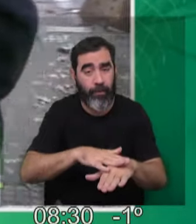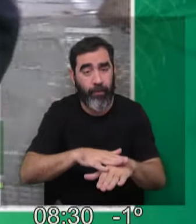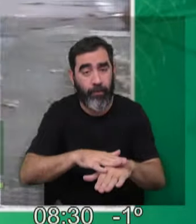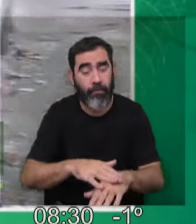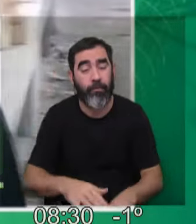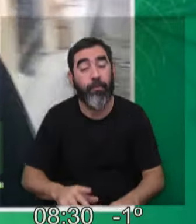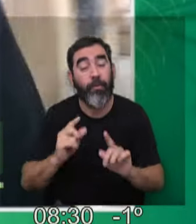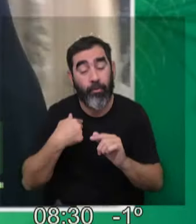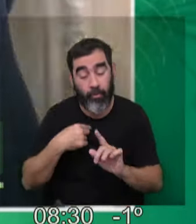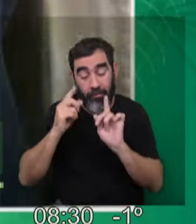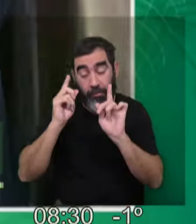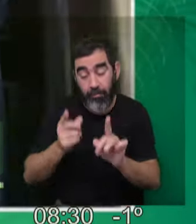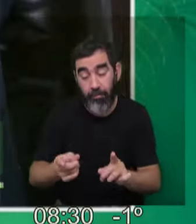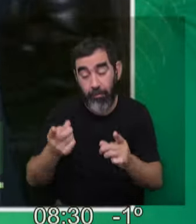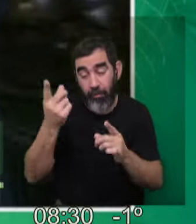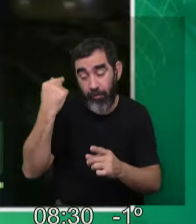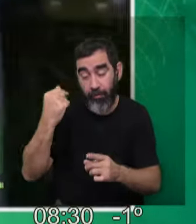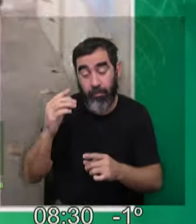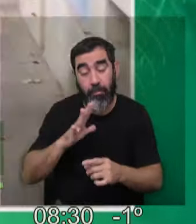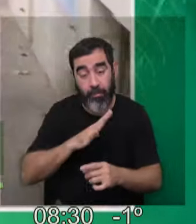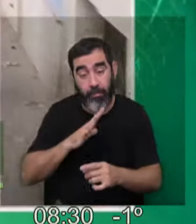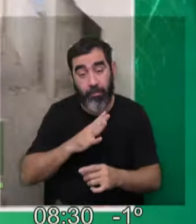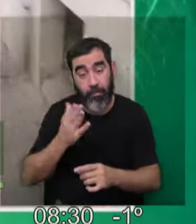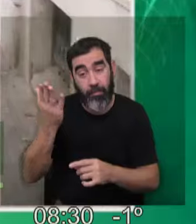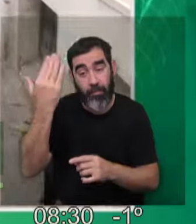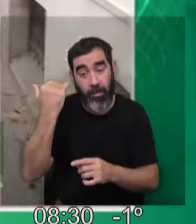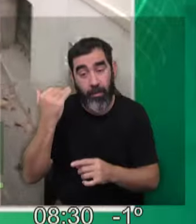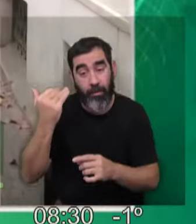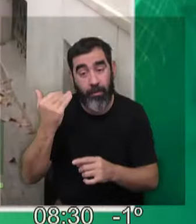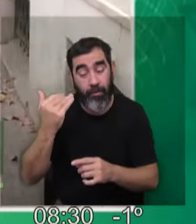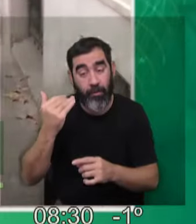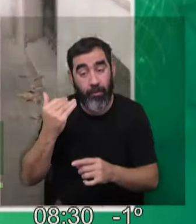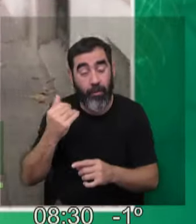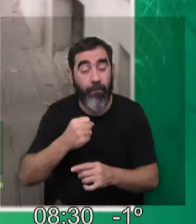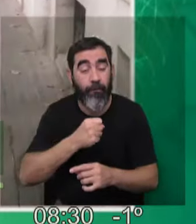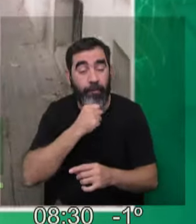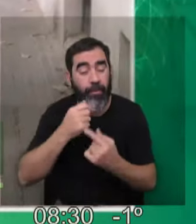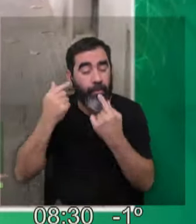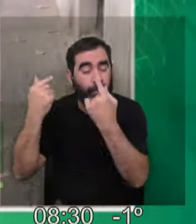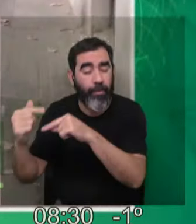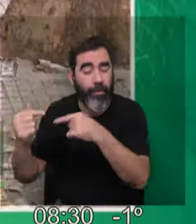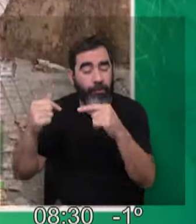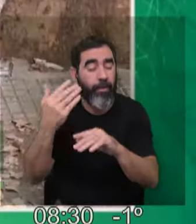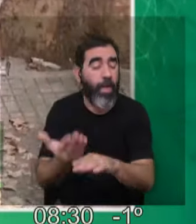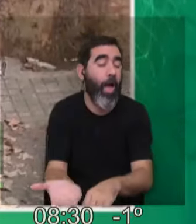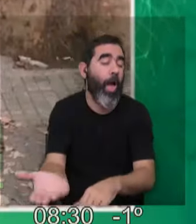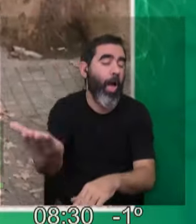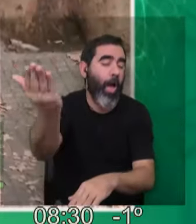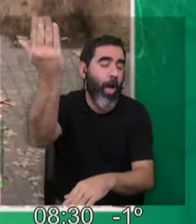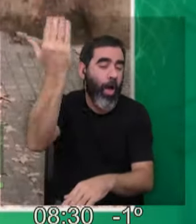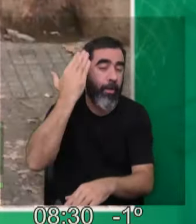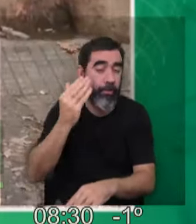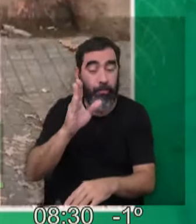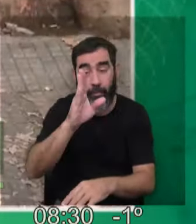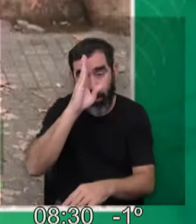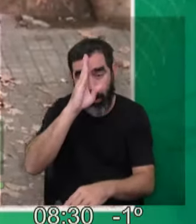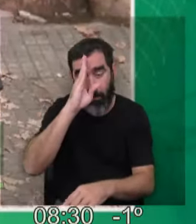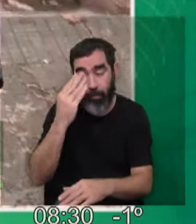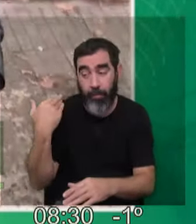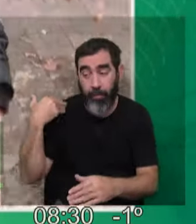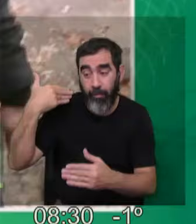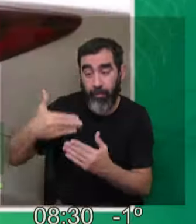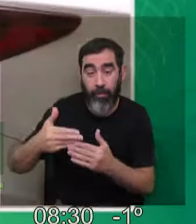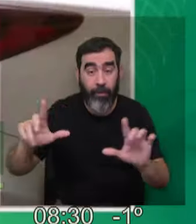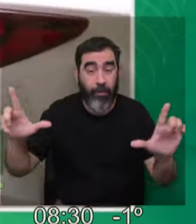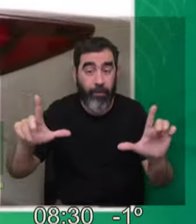también fuimos una generación distinta a la anterior, porque tuvimos que aprender a venir a la